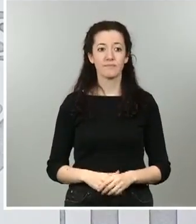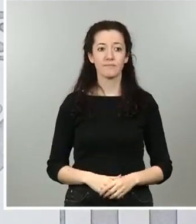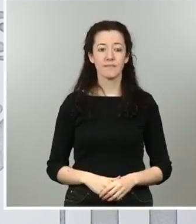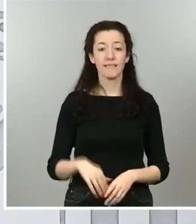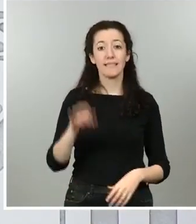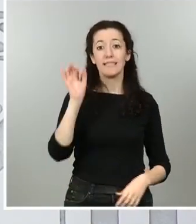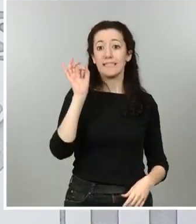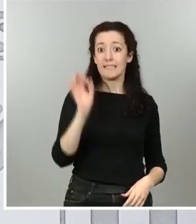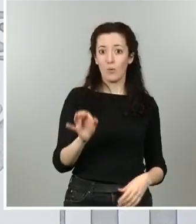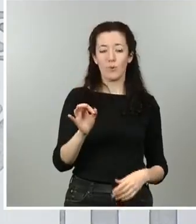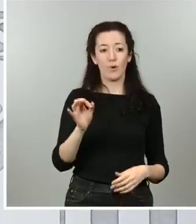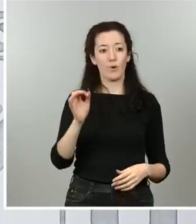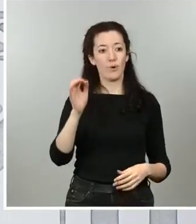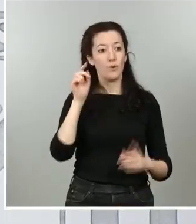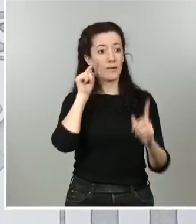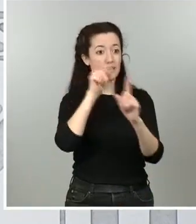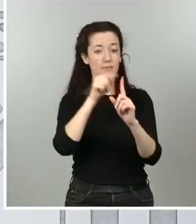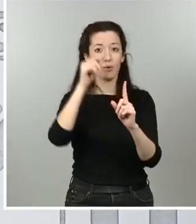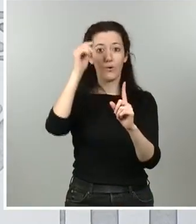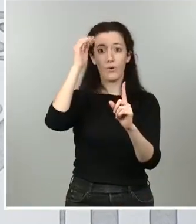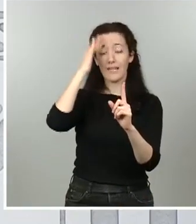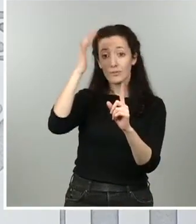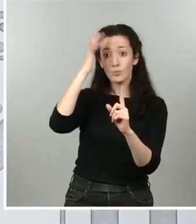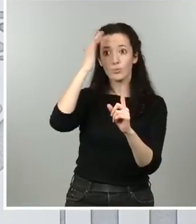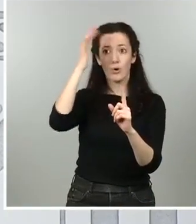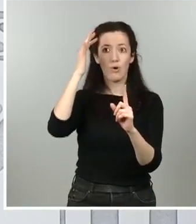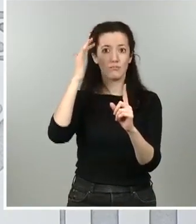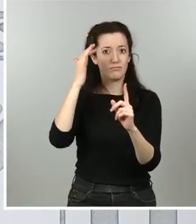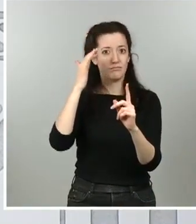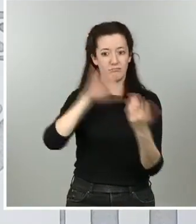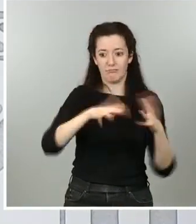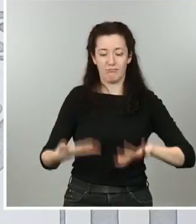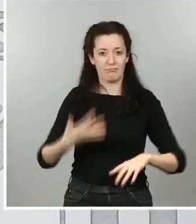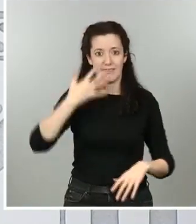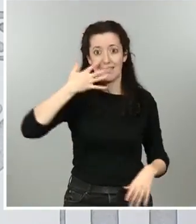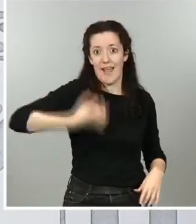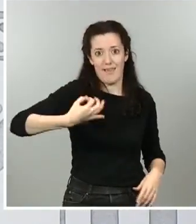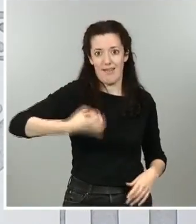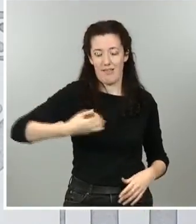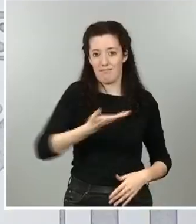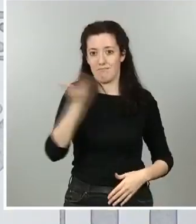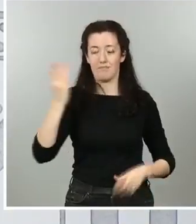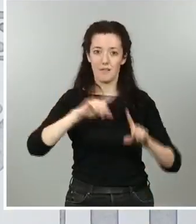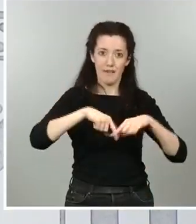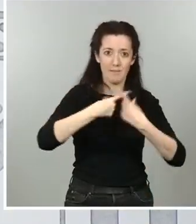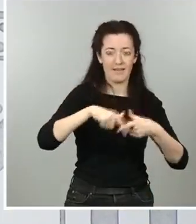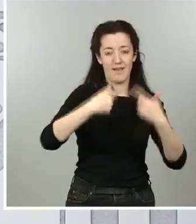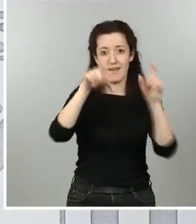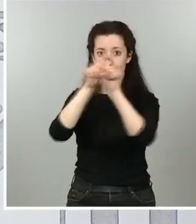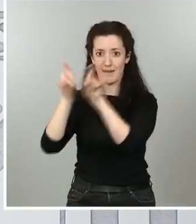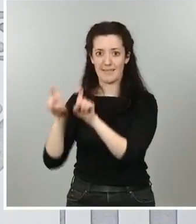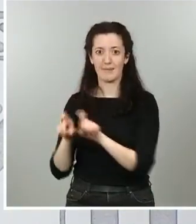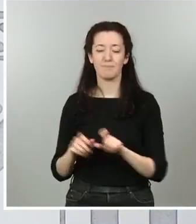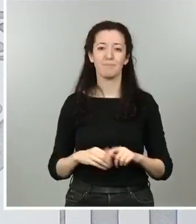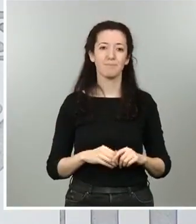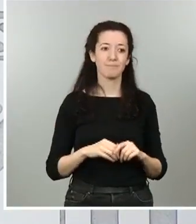ilusión, más temprano que tarde, será una realidad para tantas familias y para tantas empresas. Y con